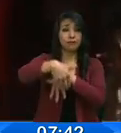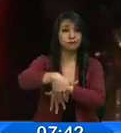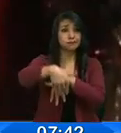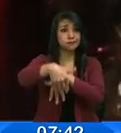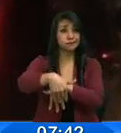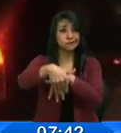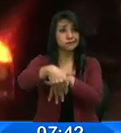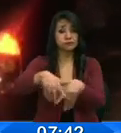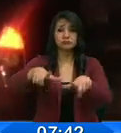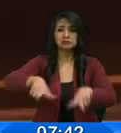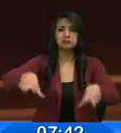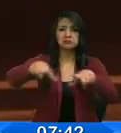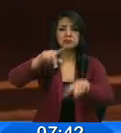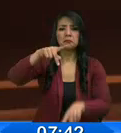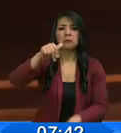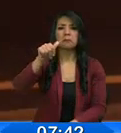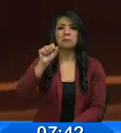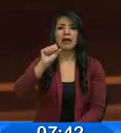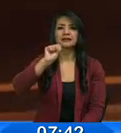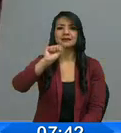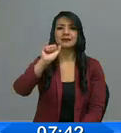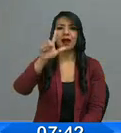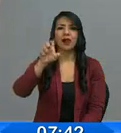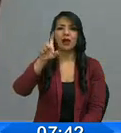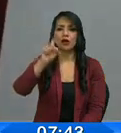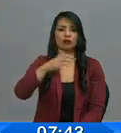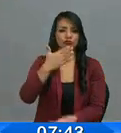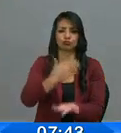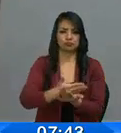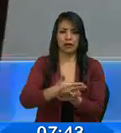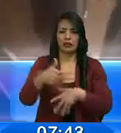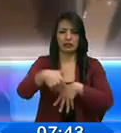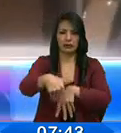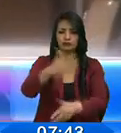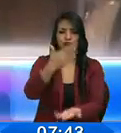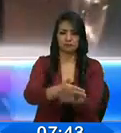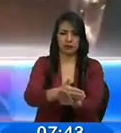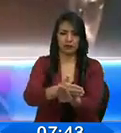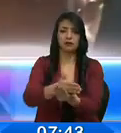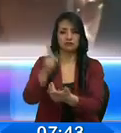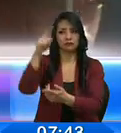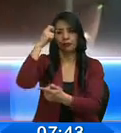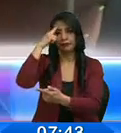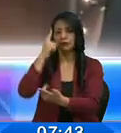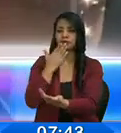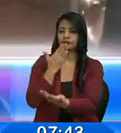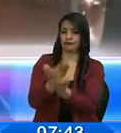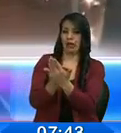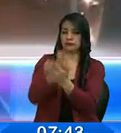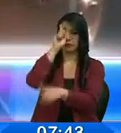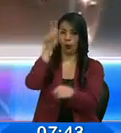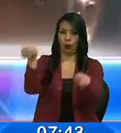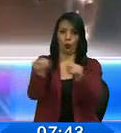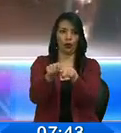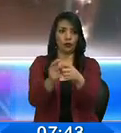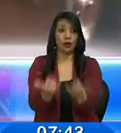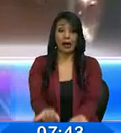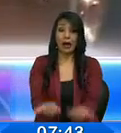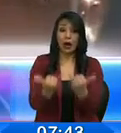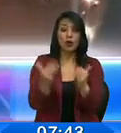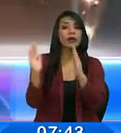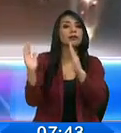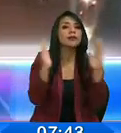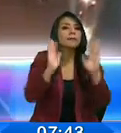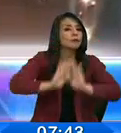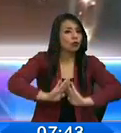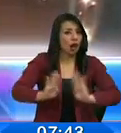manifestación en el sector de Panzaleo se suspendió luego de la firma de un acuerdo. Ahora tenemos una luz verde parcial. No se han